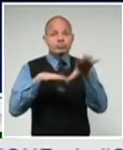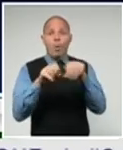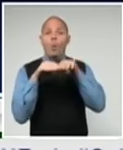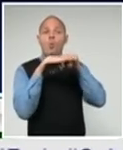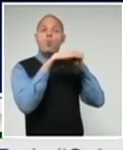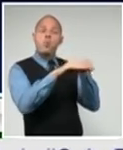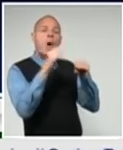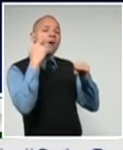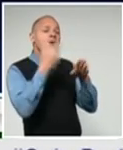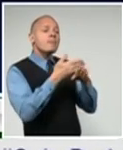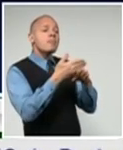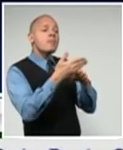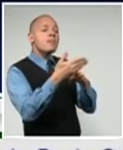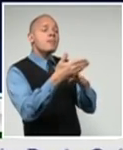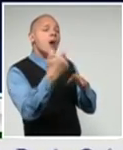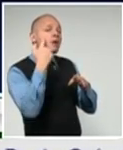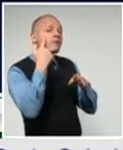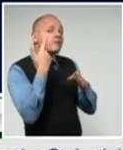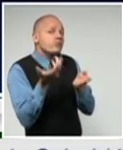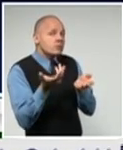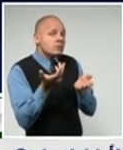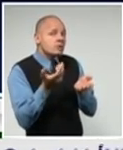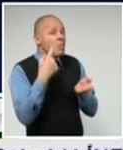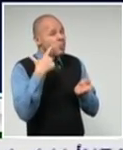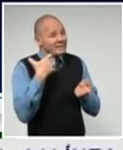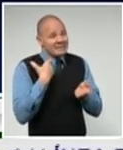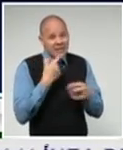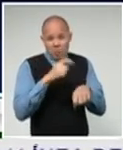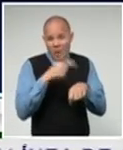tratamiento, muchas veces desde el momento que son contactos.